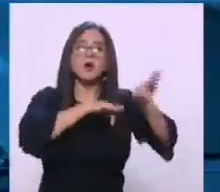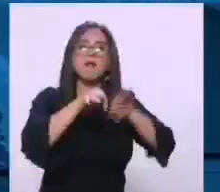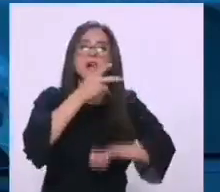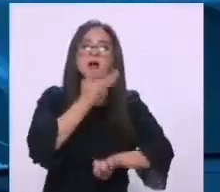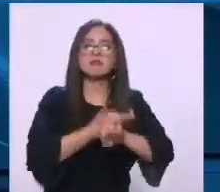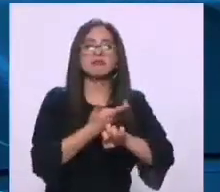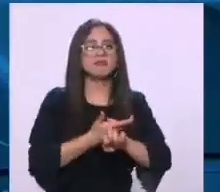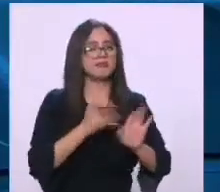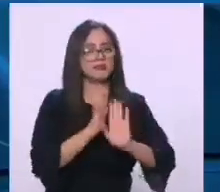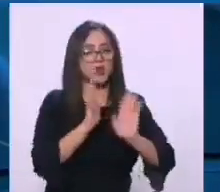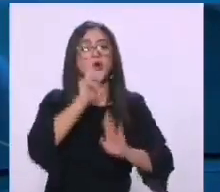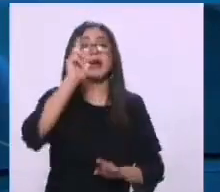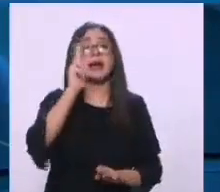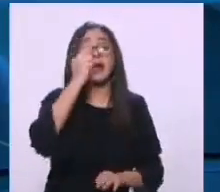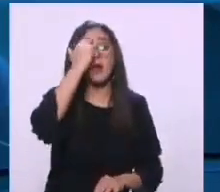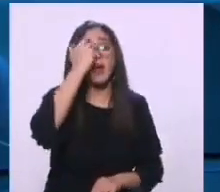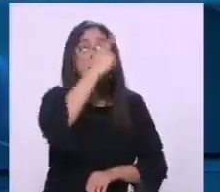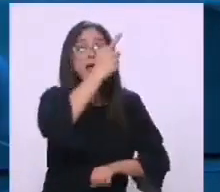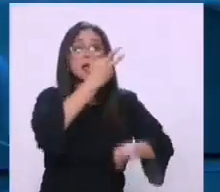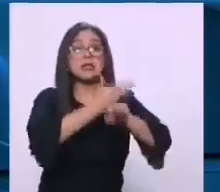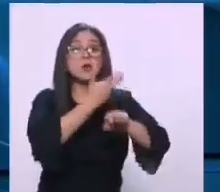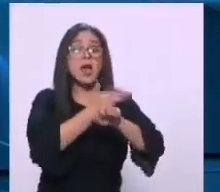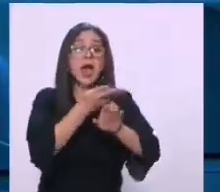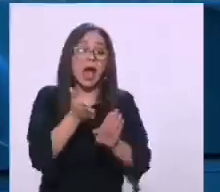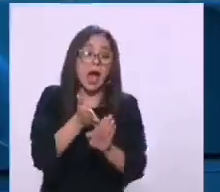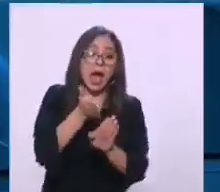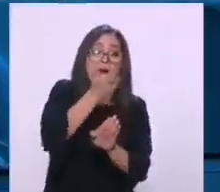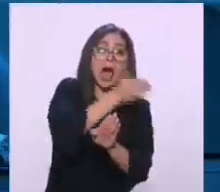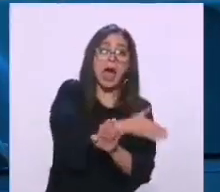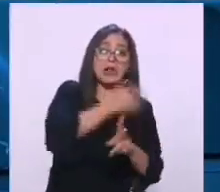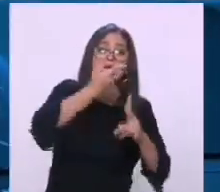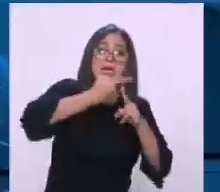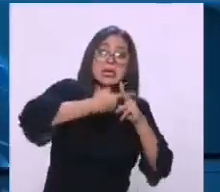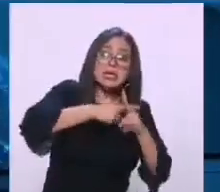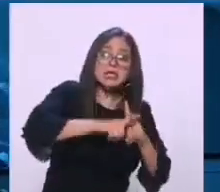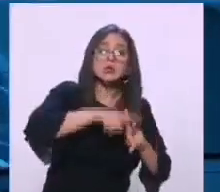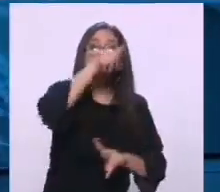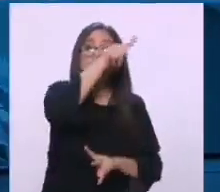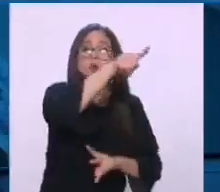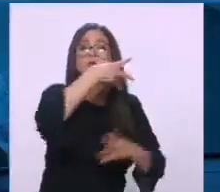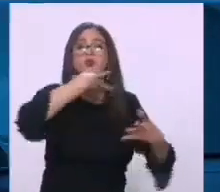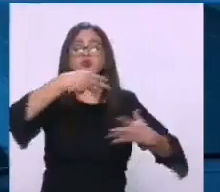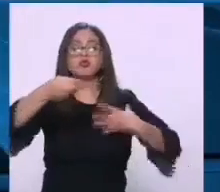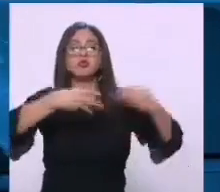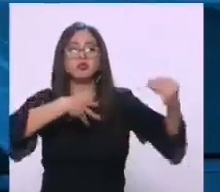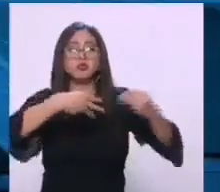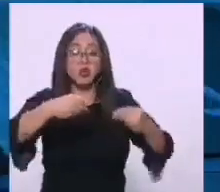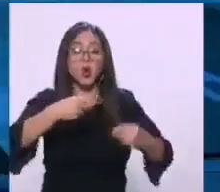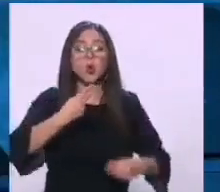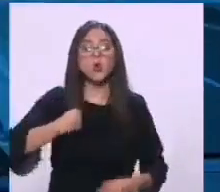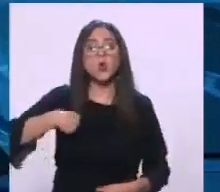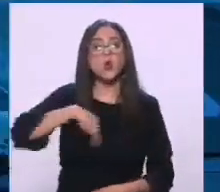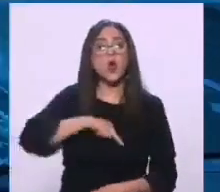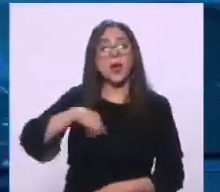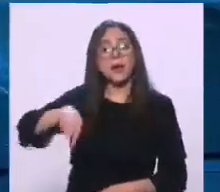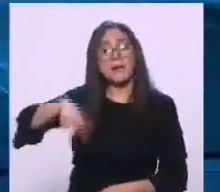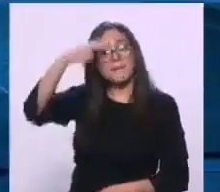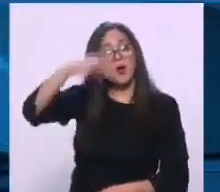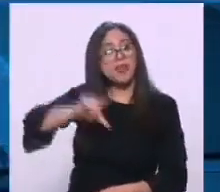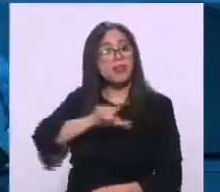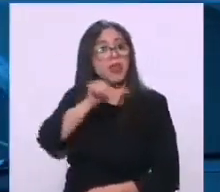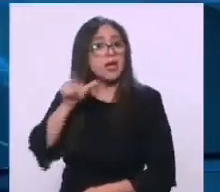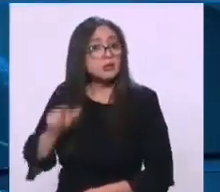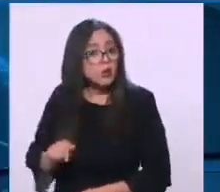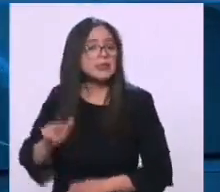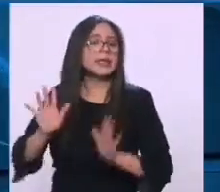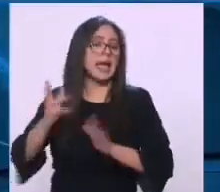ellos les inició la pandemia un mes antes que a nosotros y ahí es donde estaría ese desfase. Sin embargo, también es cierto que